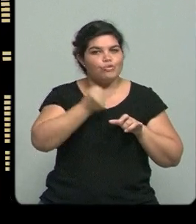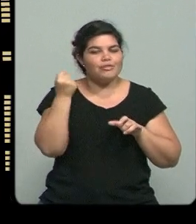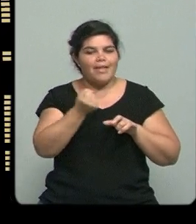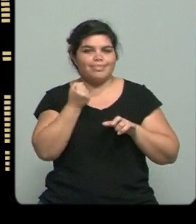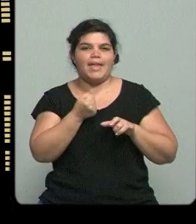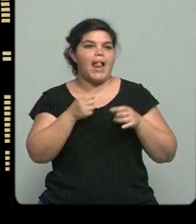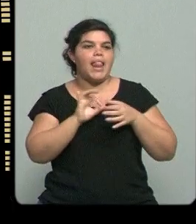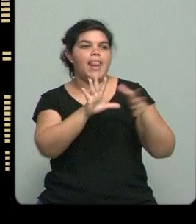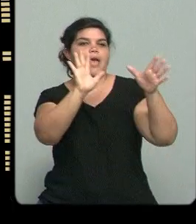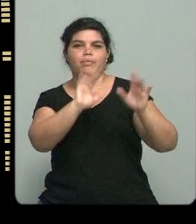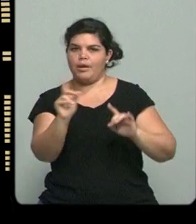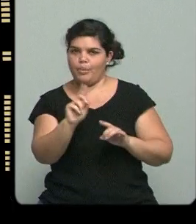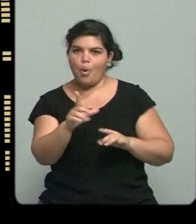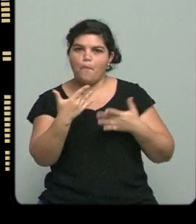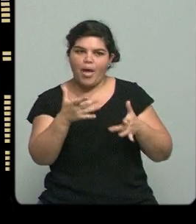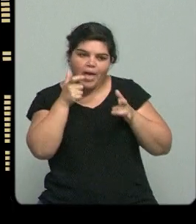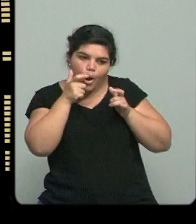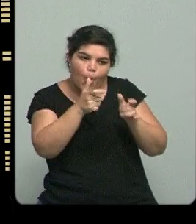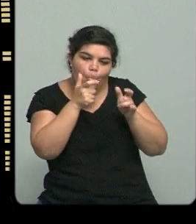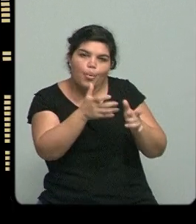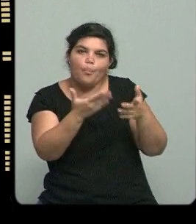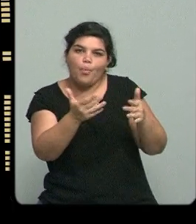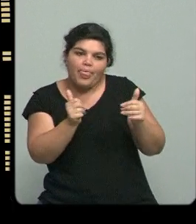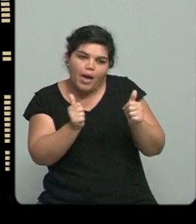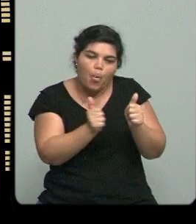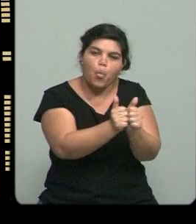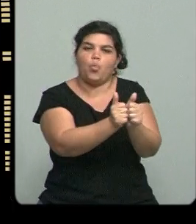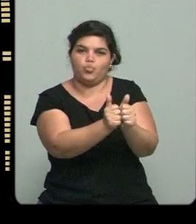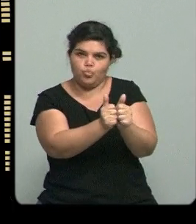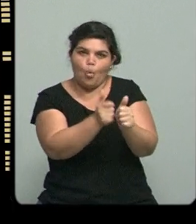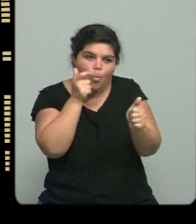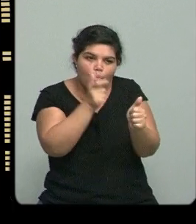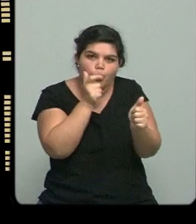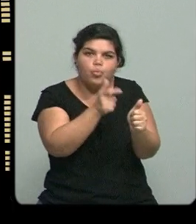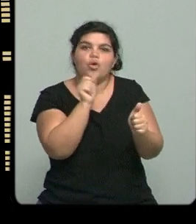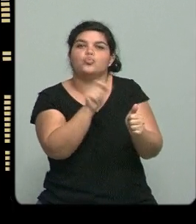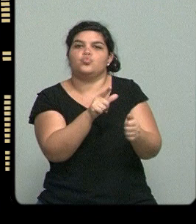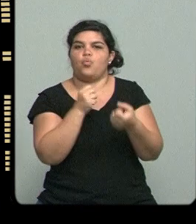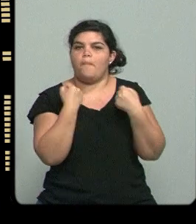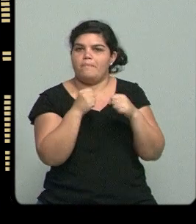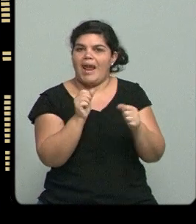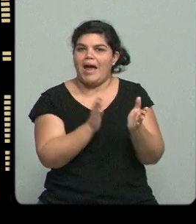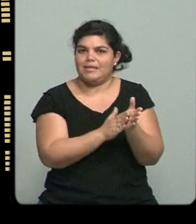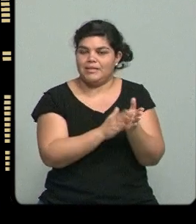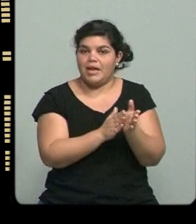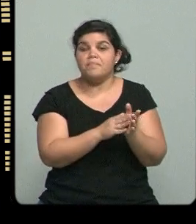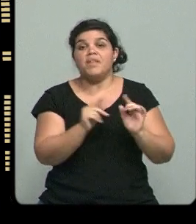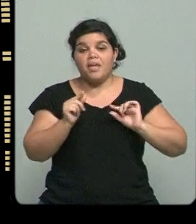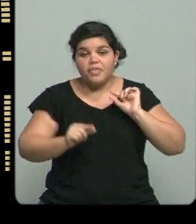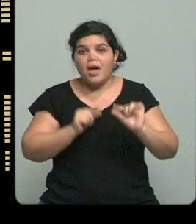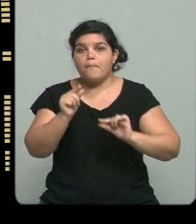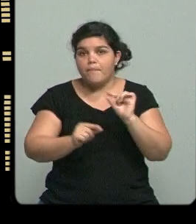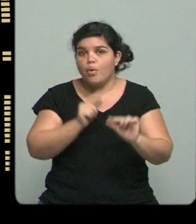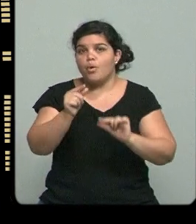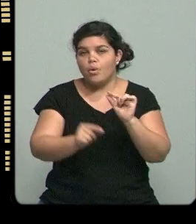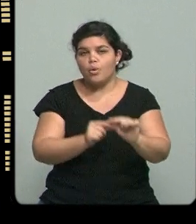controlada, muy monitoreada, y que además podamos ir construyendo esta currícula